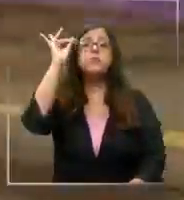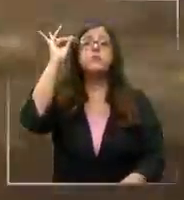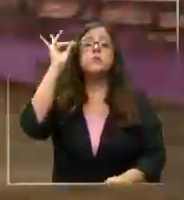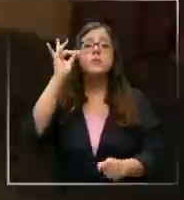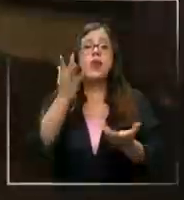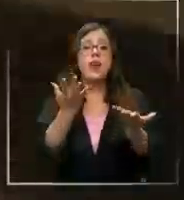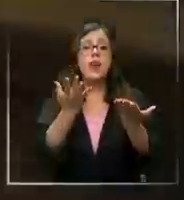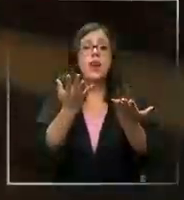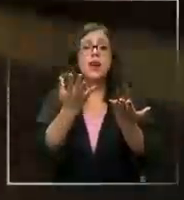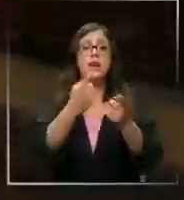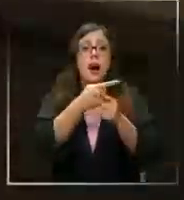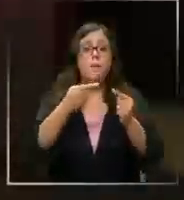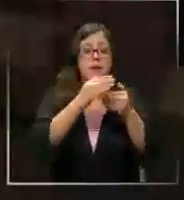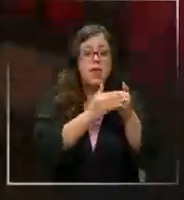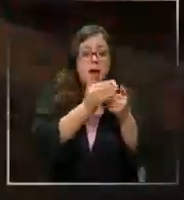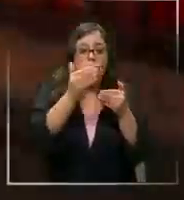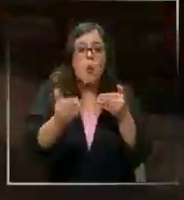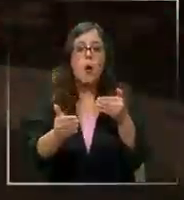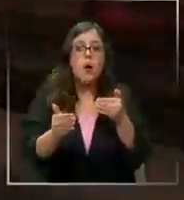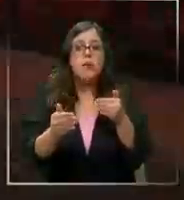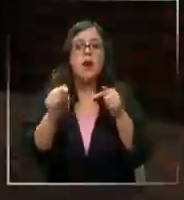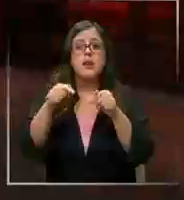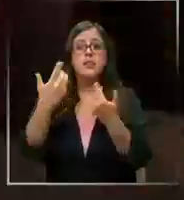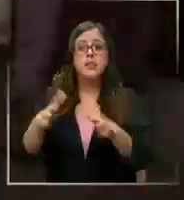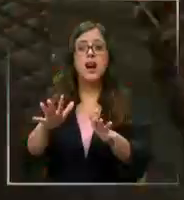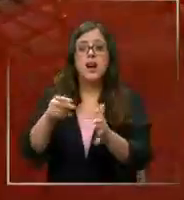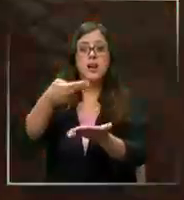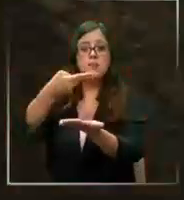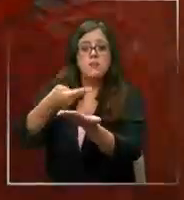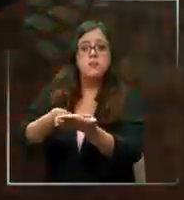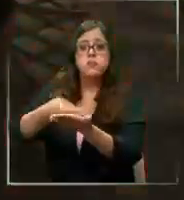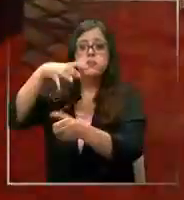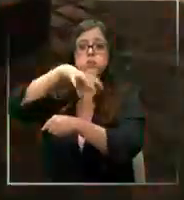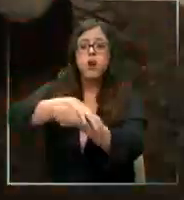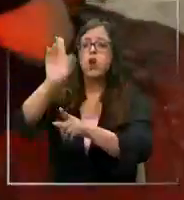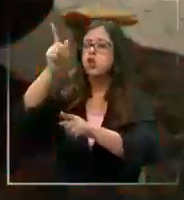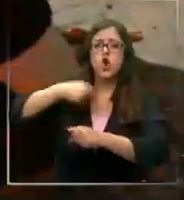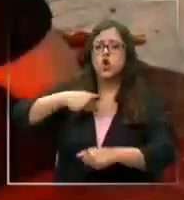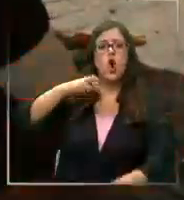media cuadra. ¿Ya lo tienen retenido? Yo